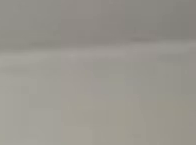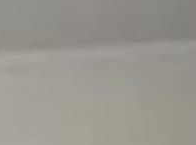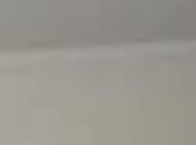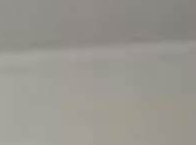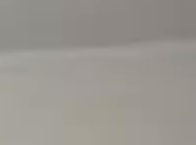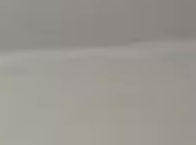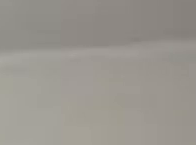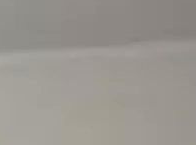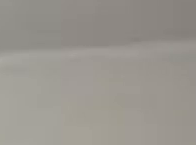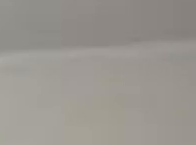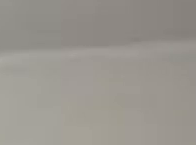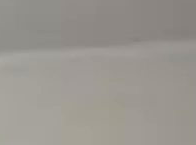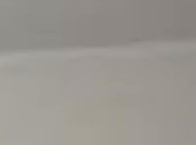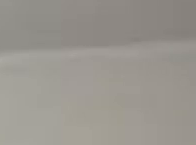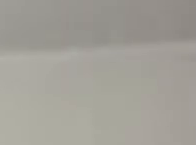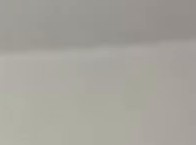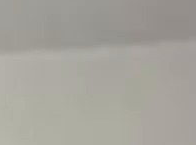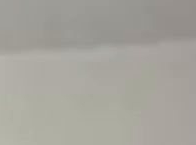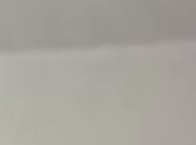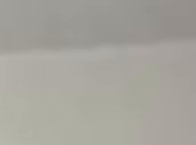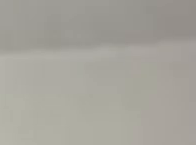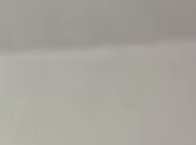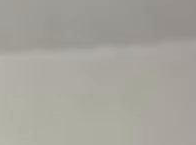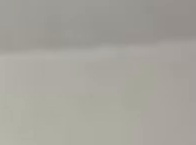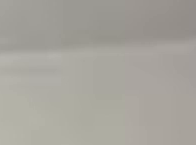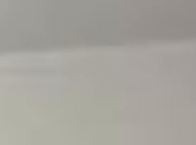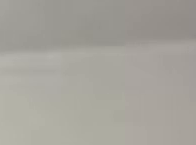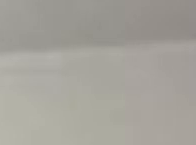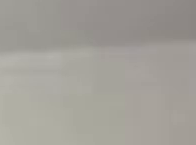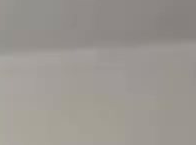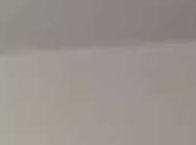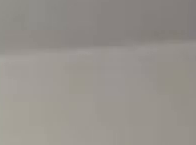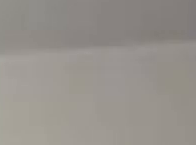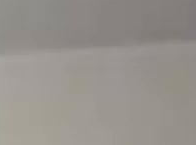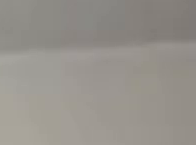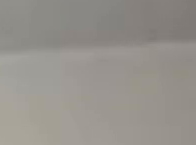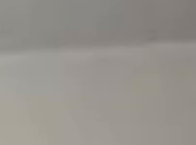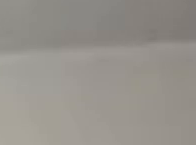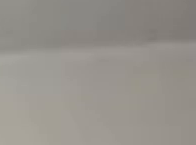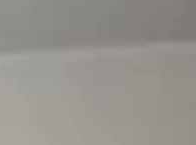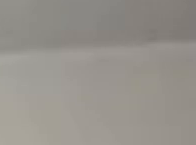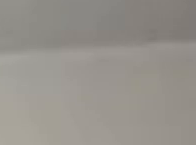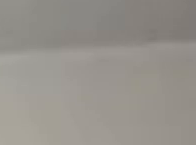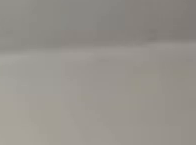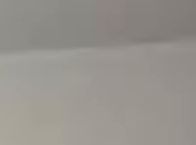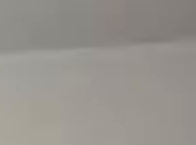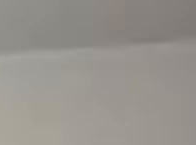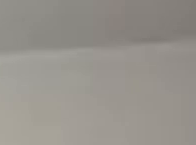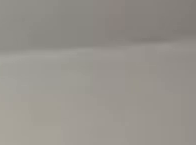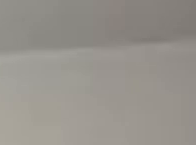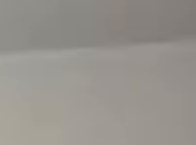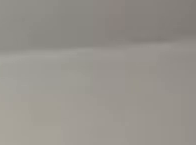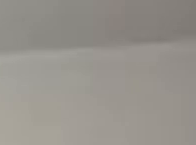acuerdo? Entonces, yo vale, creo que profe. más tardar mañana va a estar la información disponible en Cibedu que me dé para traumatología